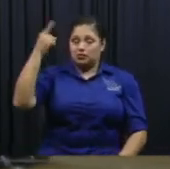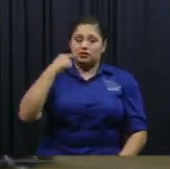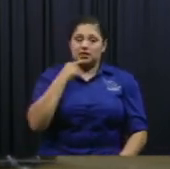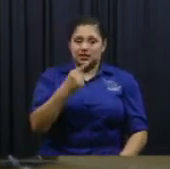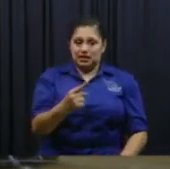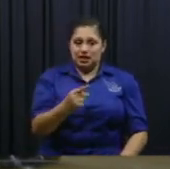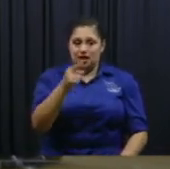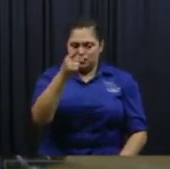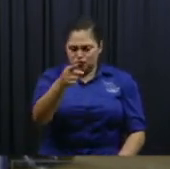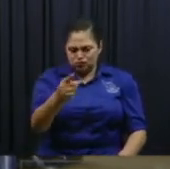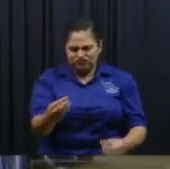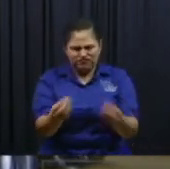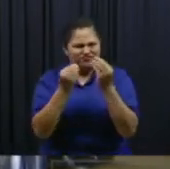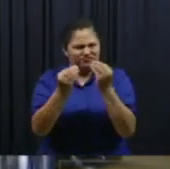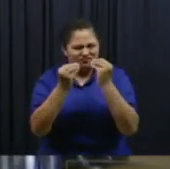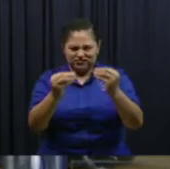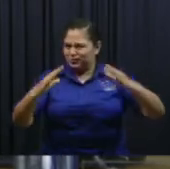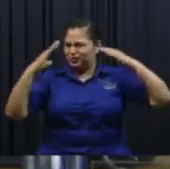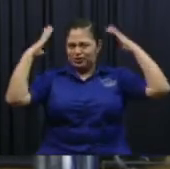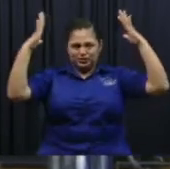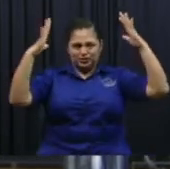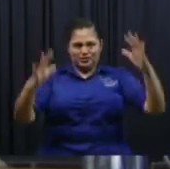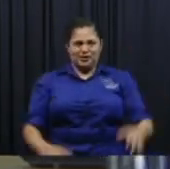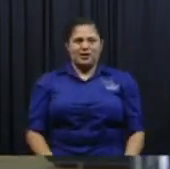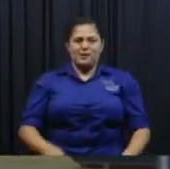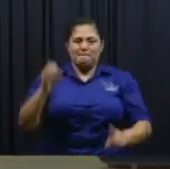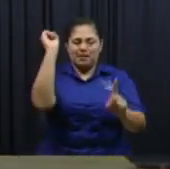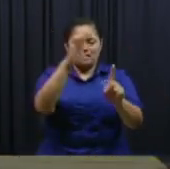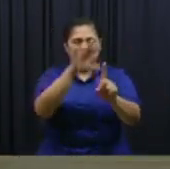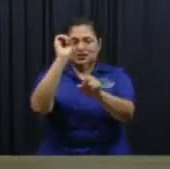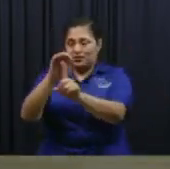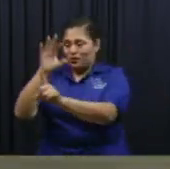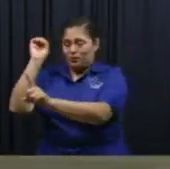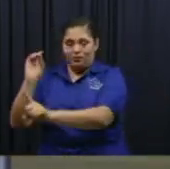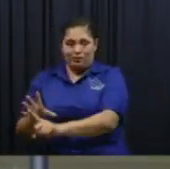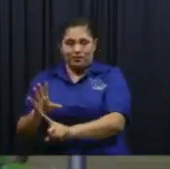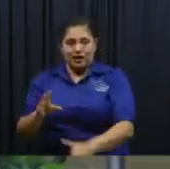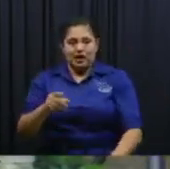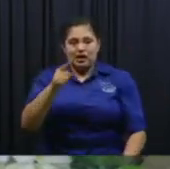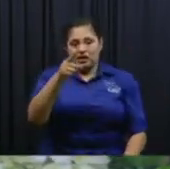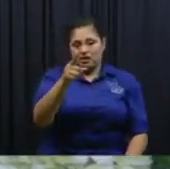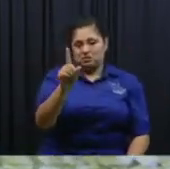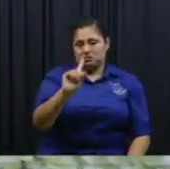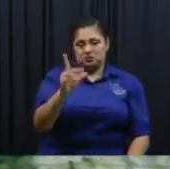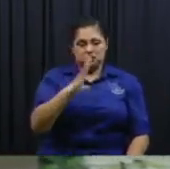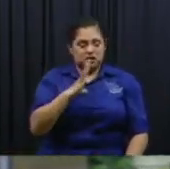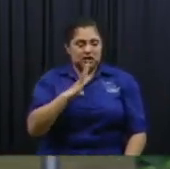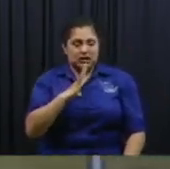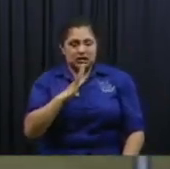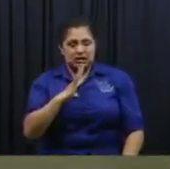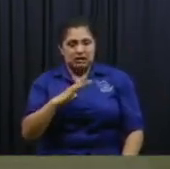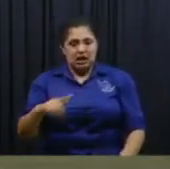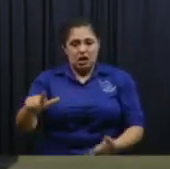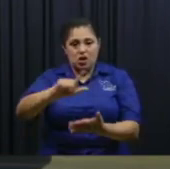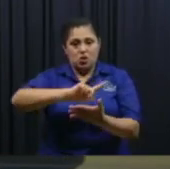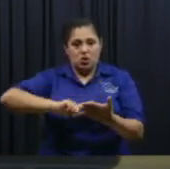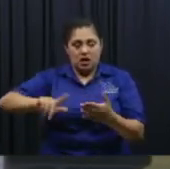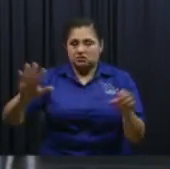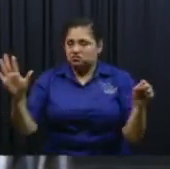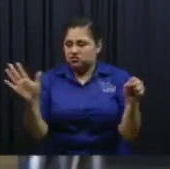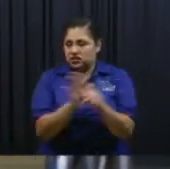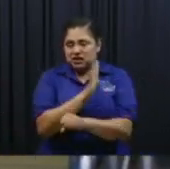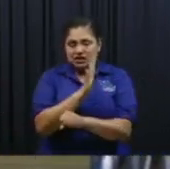nosotros tenemos que tratar ya sabemos que no ya sabemos que no va a haber suficiente espacio